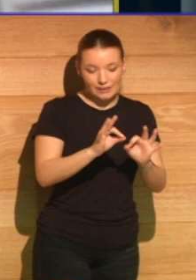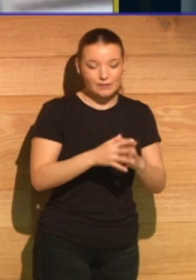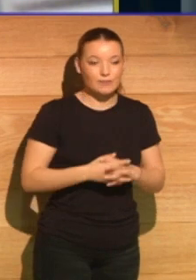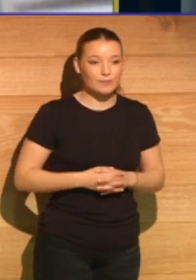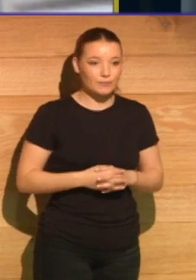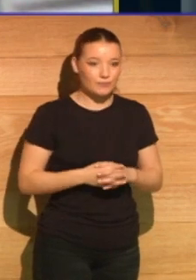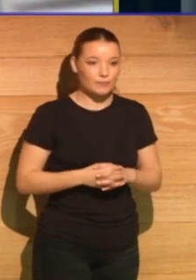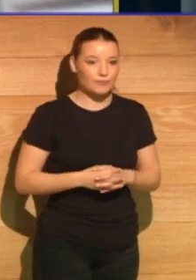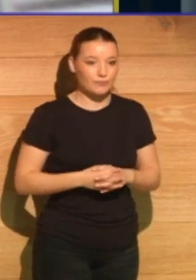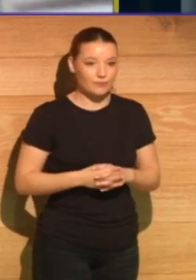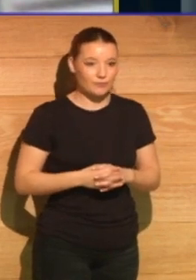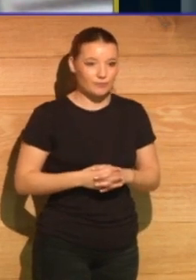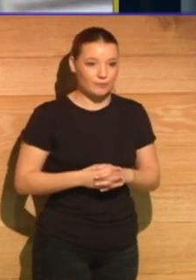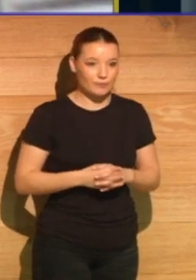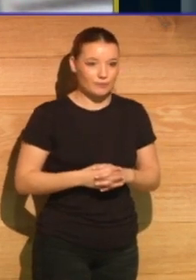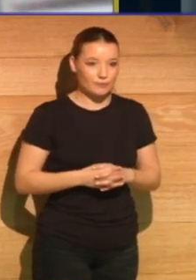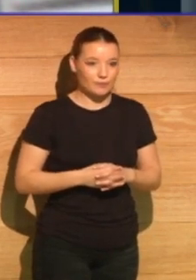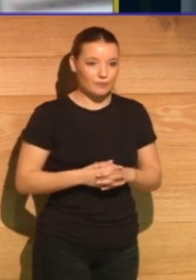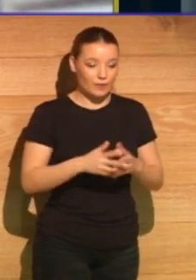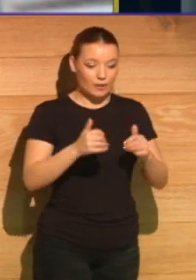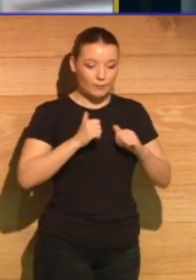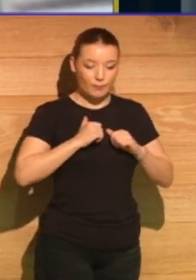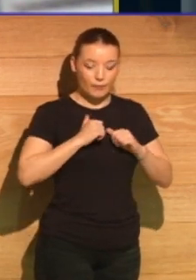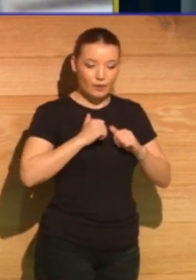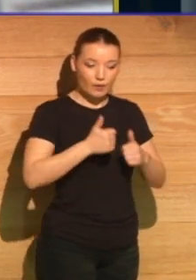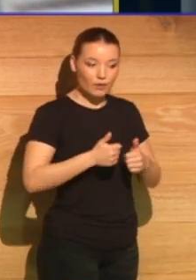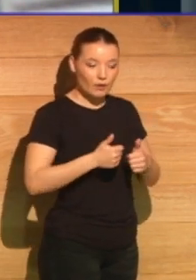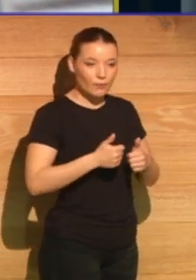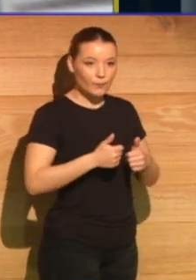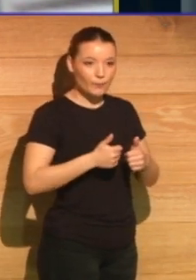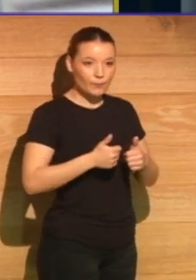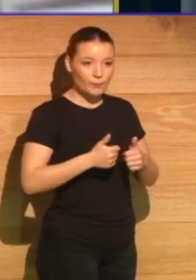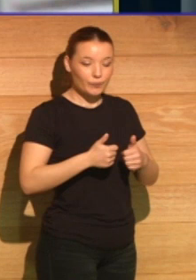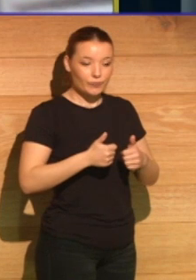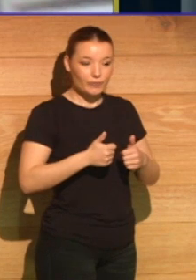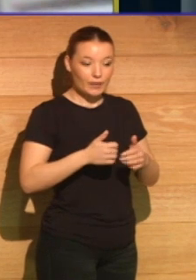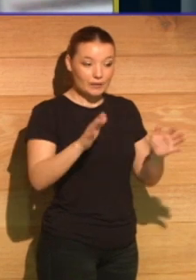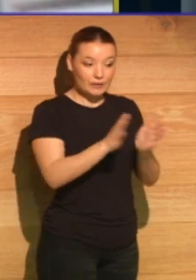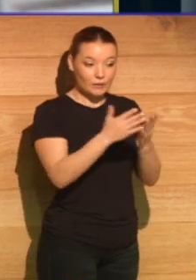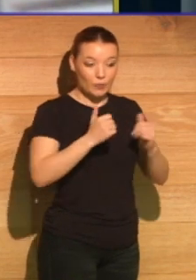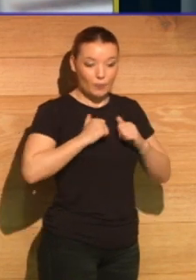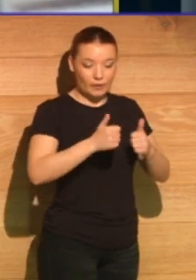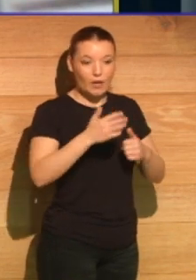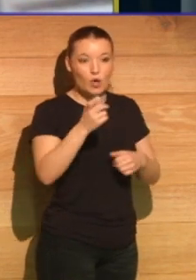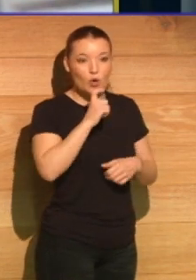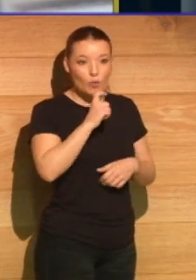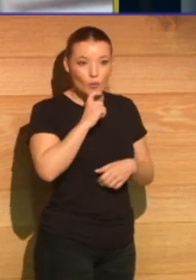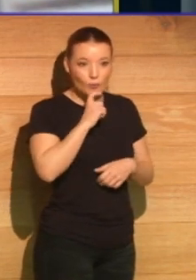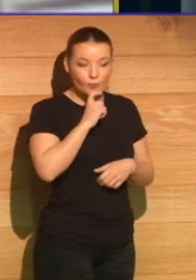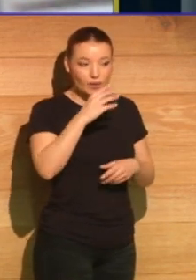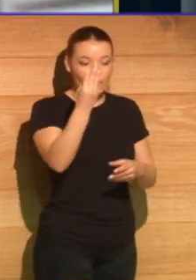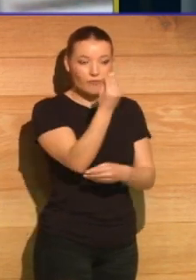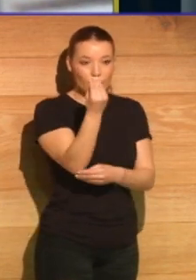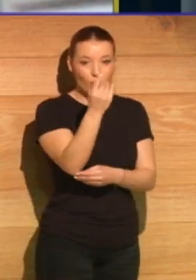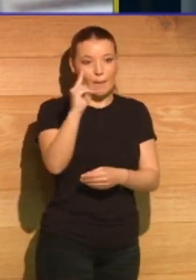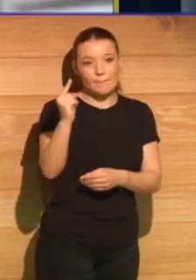que se busca. Empieza a hombros de gigantas, la primera figura, ¿no? Que